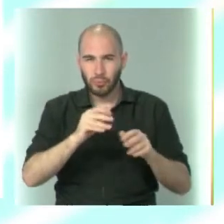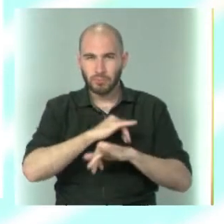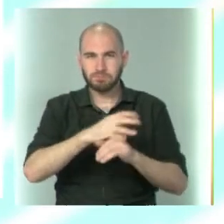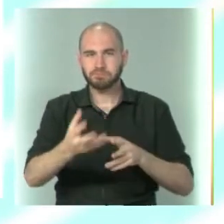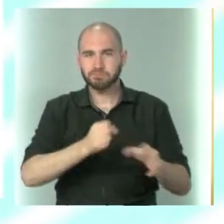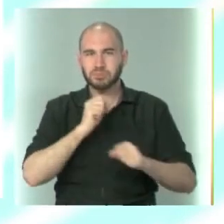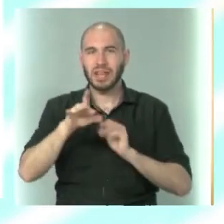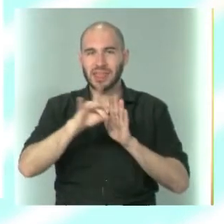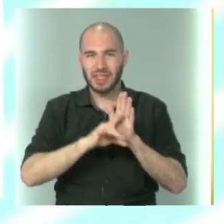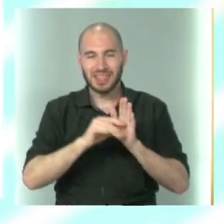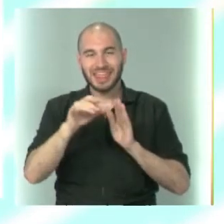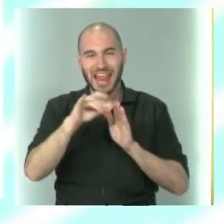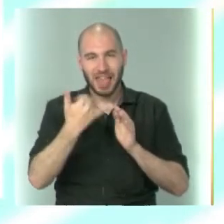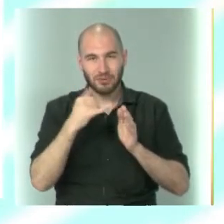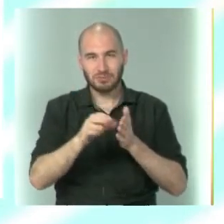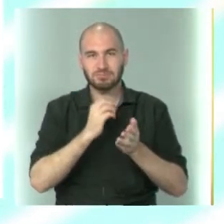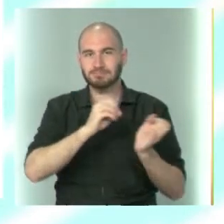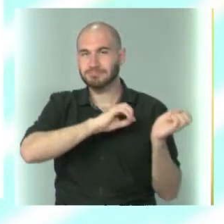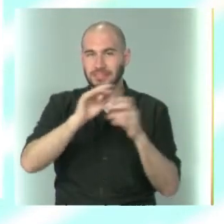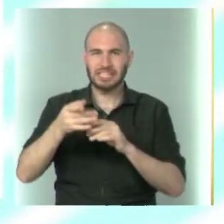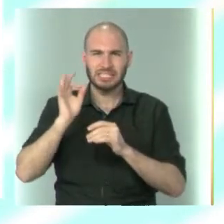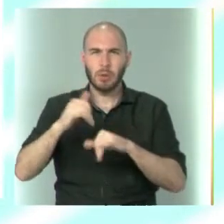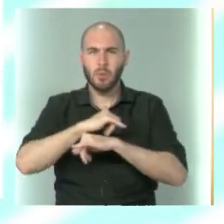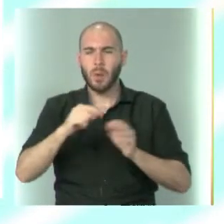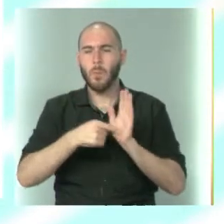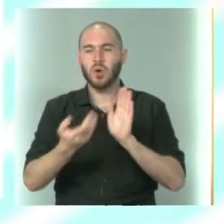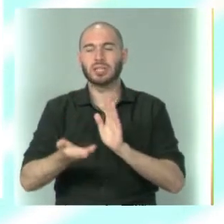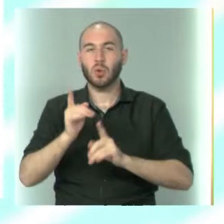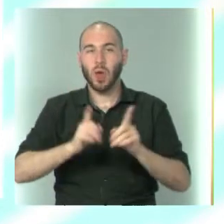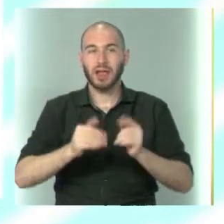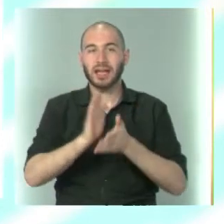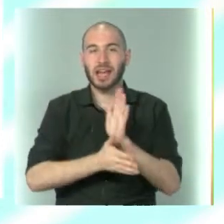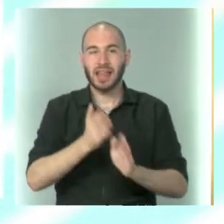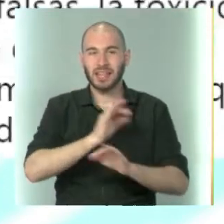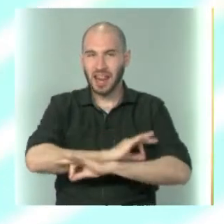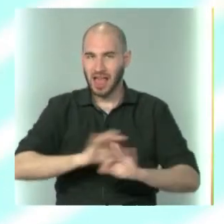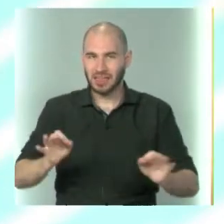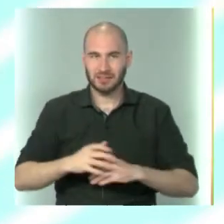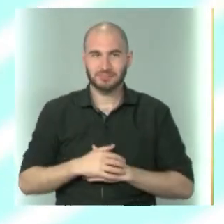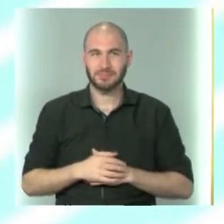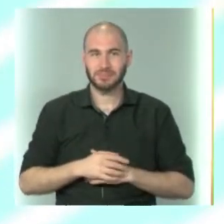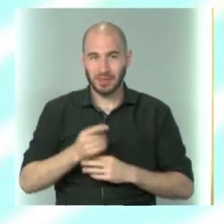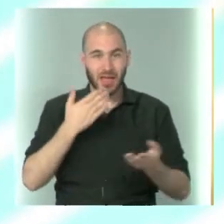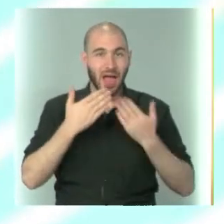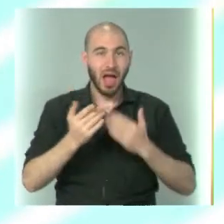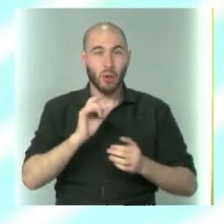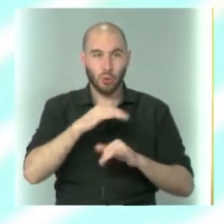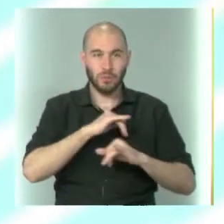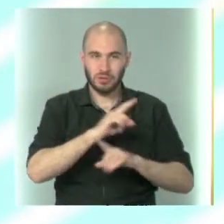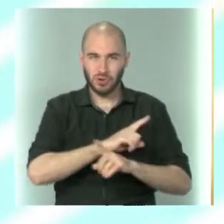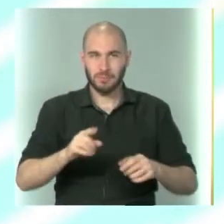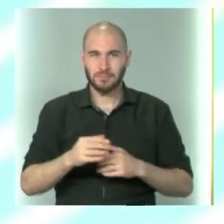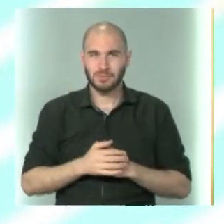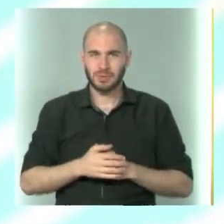esa información desde tu teléfono hasta sus servidores y saber qué publicidad mostrarte. Nada es gratis, estimados, dice. Y bueno, hablábamos que no es solo publicidad, ¿no es